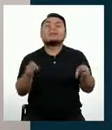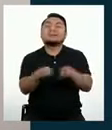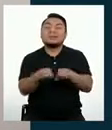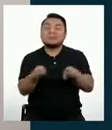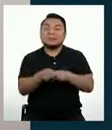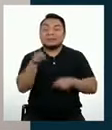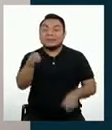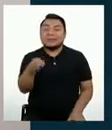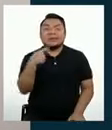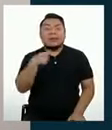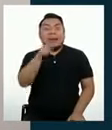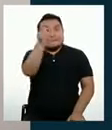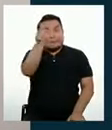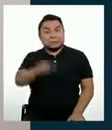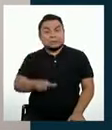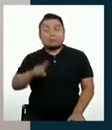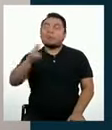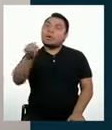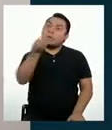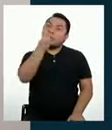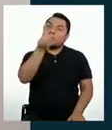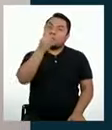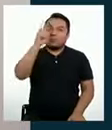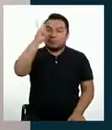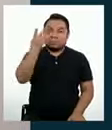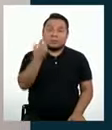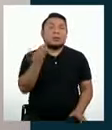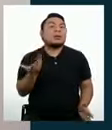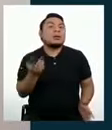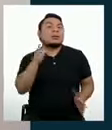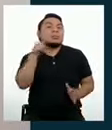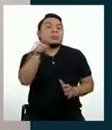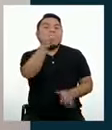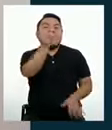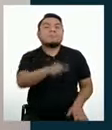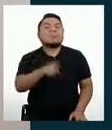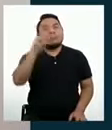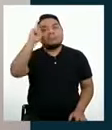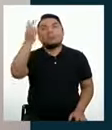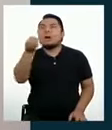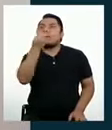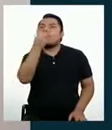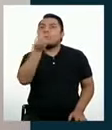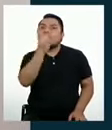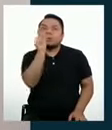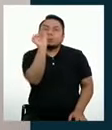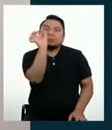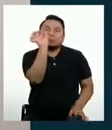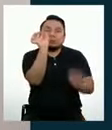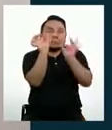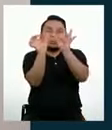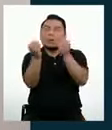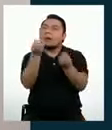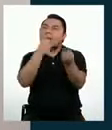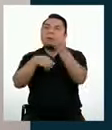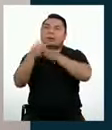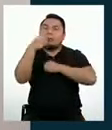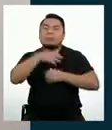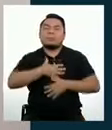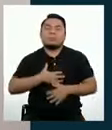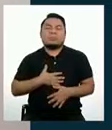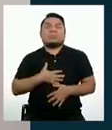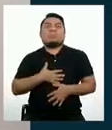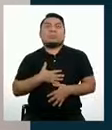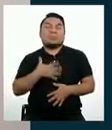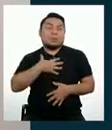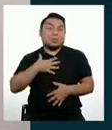son consumidos por los seres humanos, ya que consumimos animales que comen esos plásticos pequeñitos y finalmente terminan